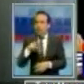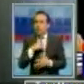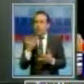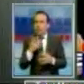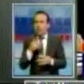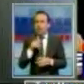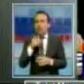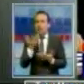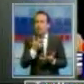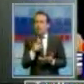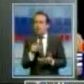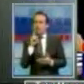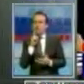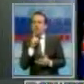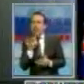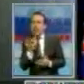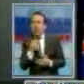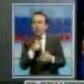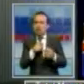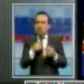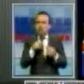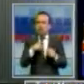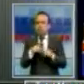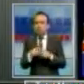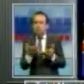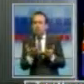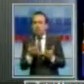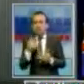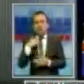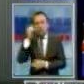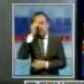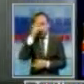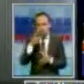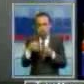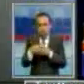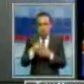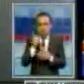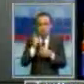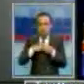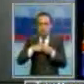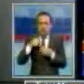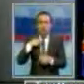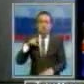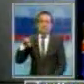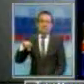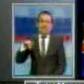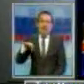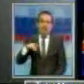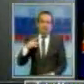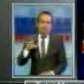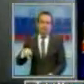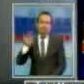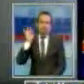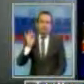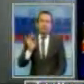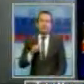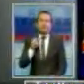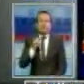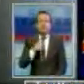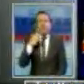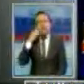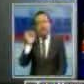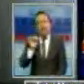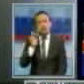paritario. ¿No le parece que sea relevante ahora? O sea, yo creo, a ver, en mi opinión, yo no voy a ser parte del gabinete, yo soy senador electo, digamos. Yo creo que si hay mujeres que